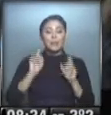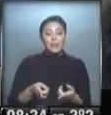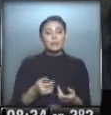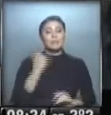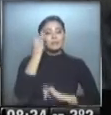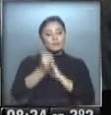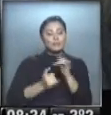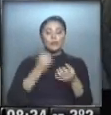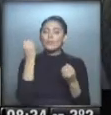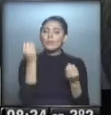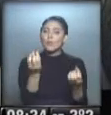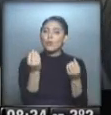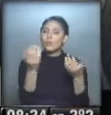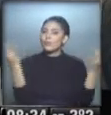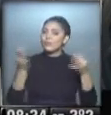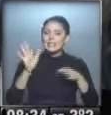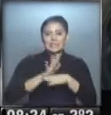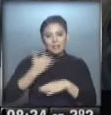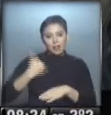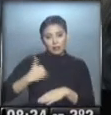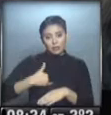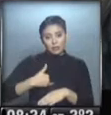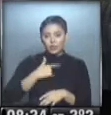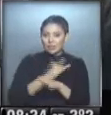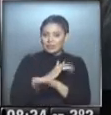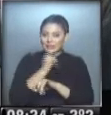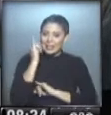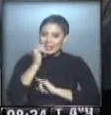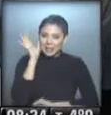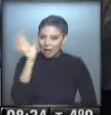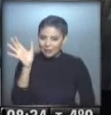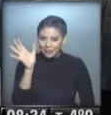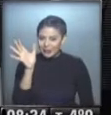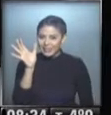vamos a hablar de un muy buen producto de cine argentino y me estoy adelantando, dando